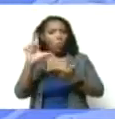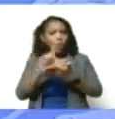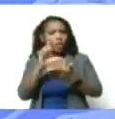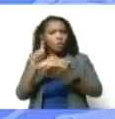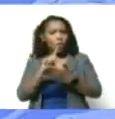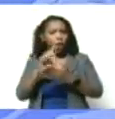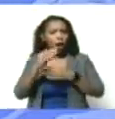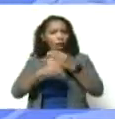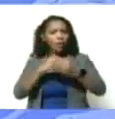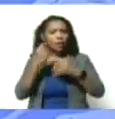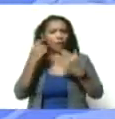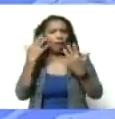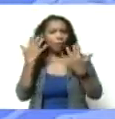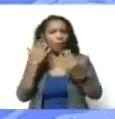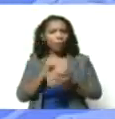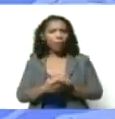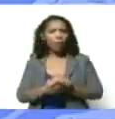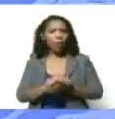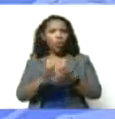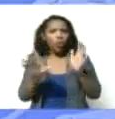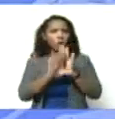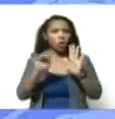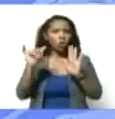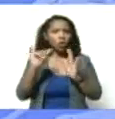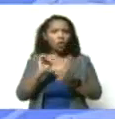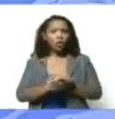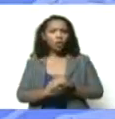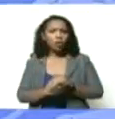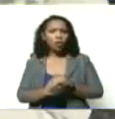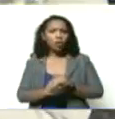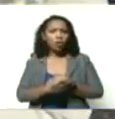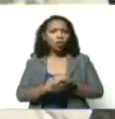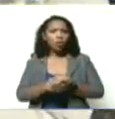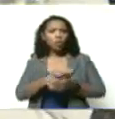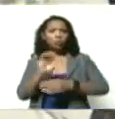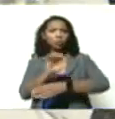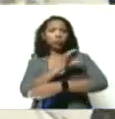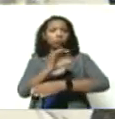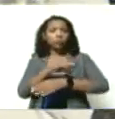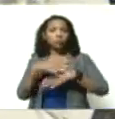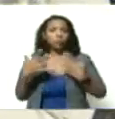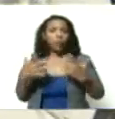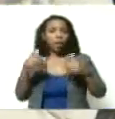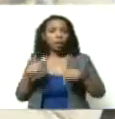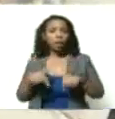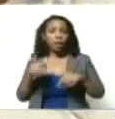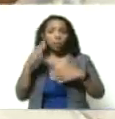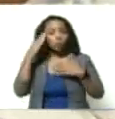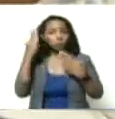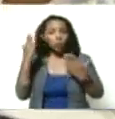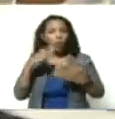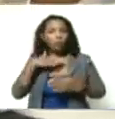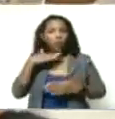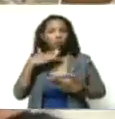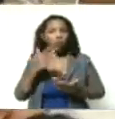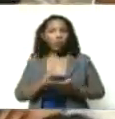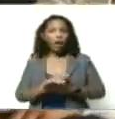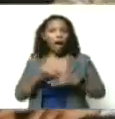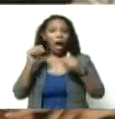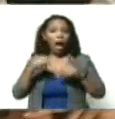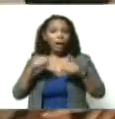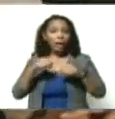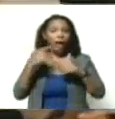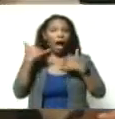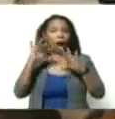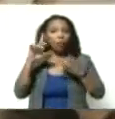6 manos, una constituyente, un recital. Aquí no sobraban, aquí